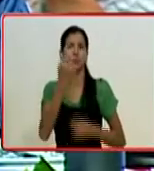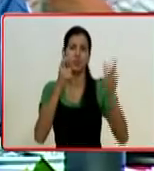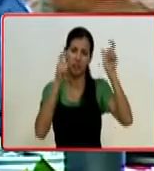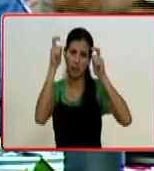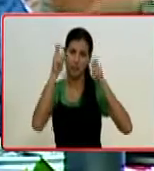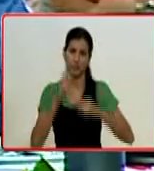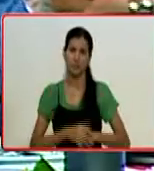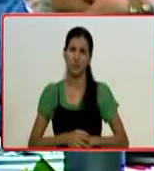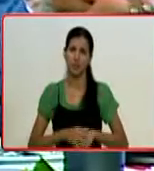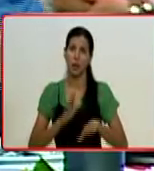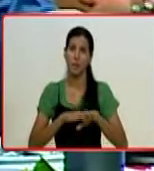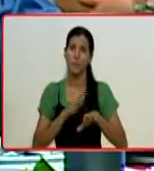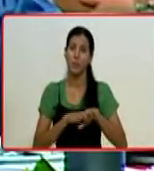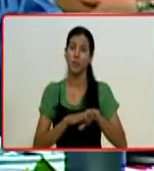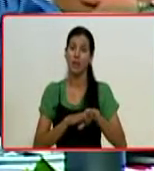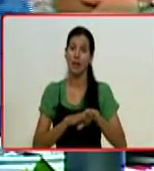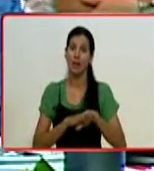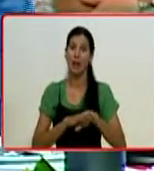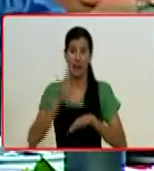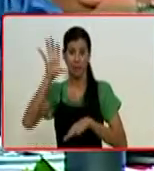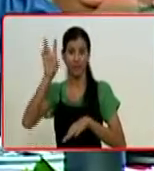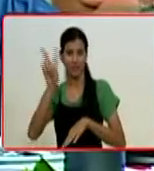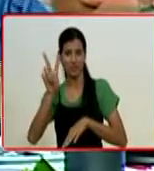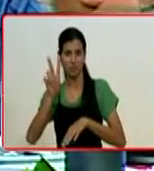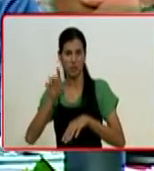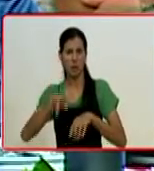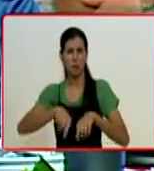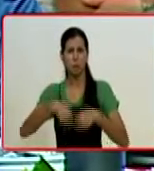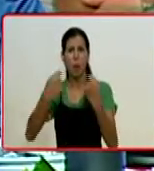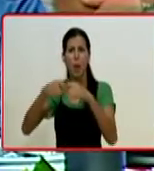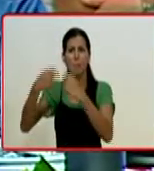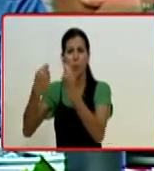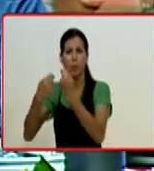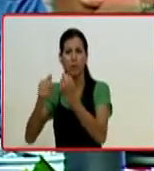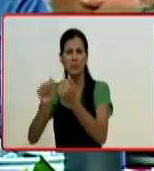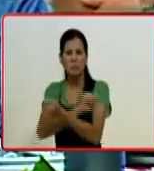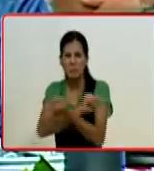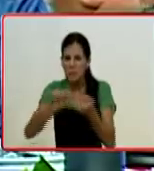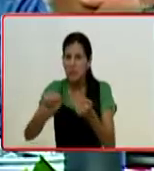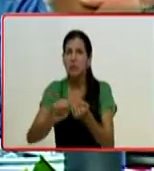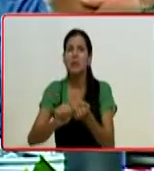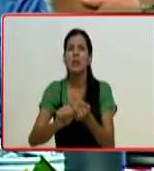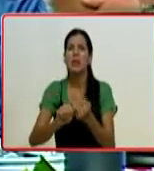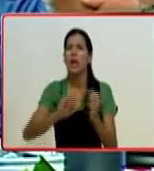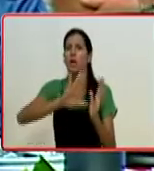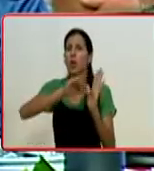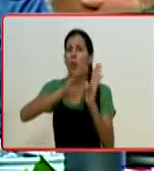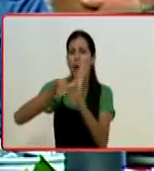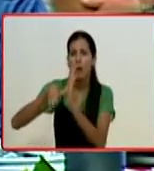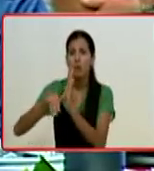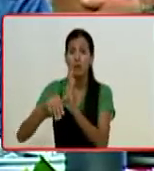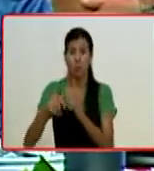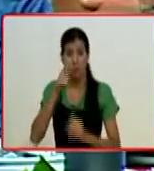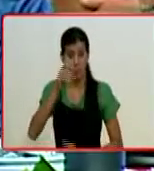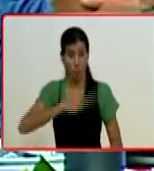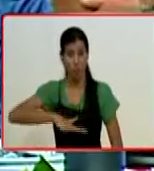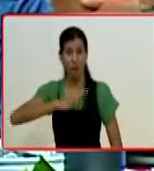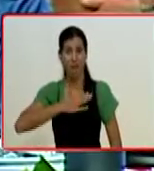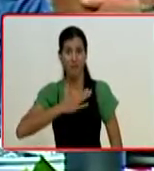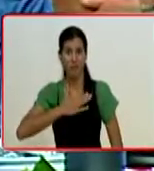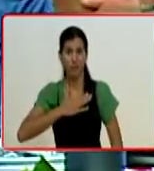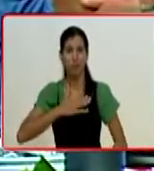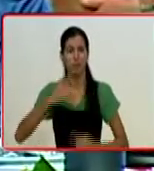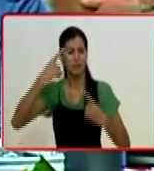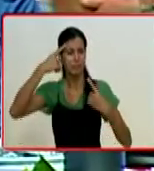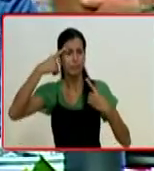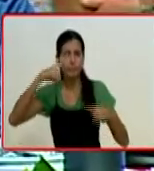Porque la patria la despedazaron, la saquearon. Y el pueblo estaba huérfano y perseguido. Abandonado y perseguido